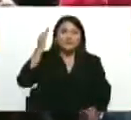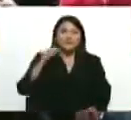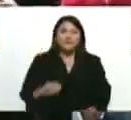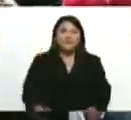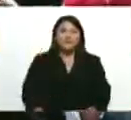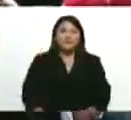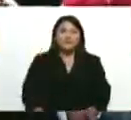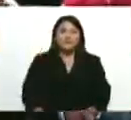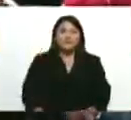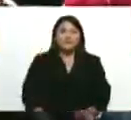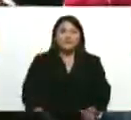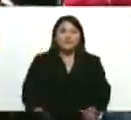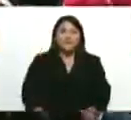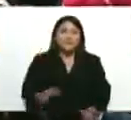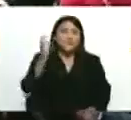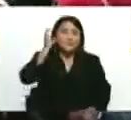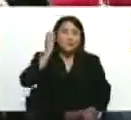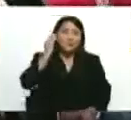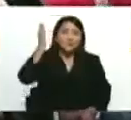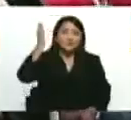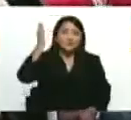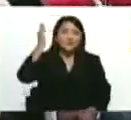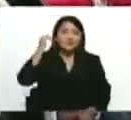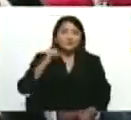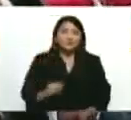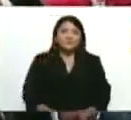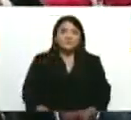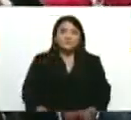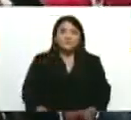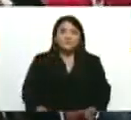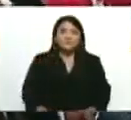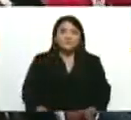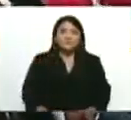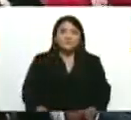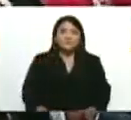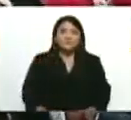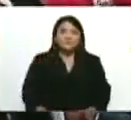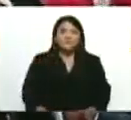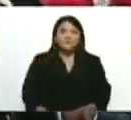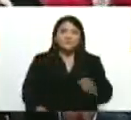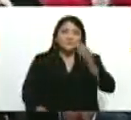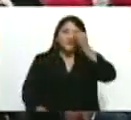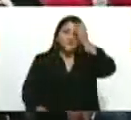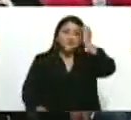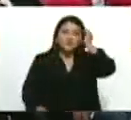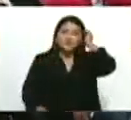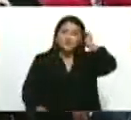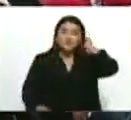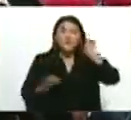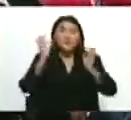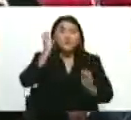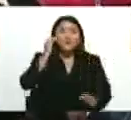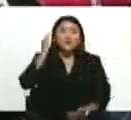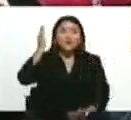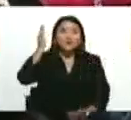De Carlos Sublé, Ana Rivas. De Carlos Sublé, Samantha León.